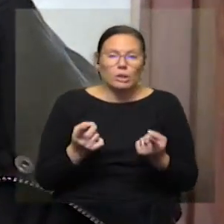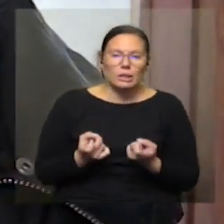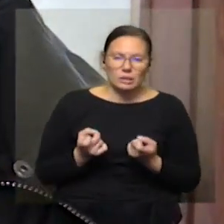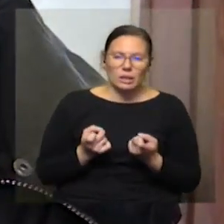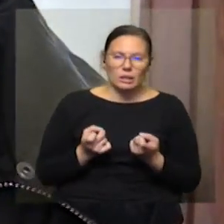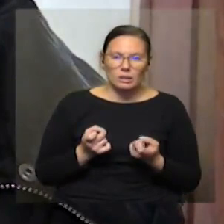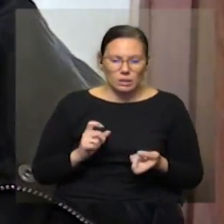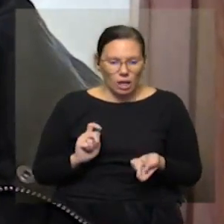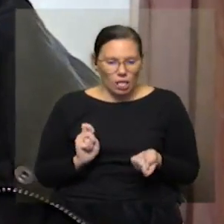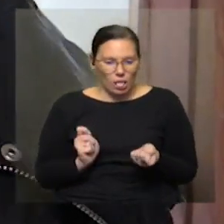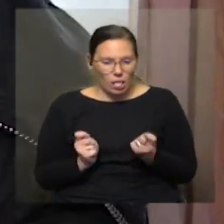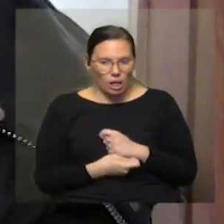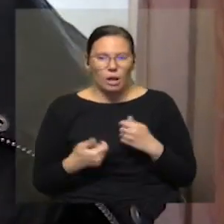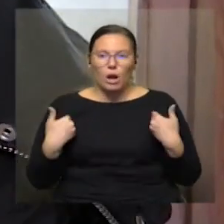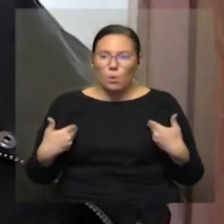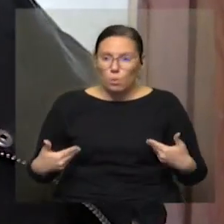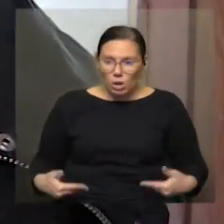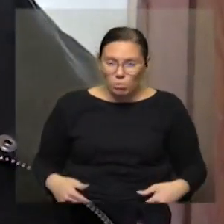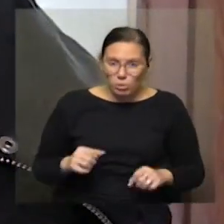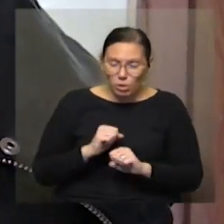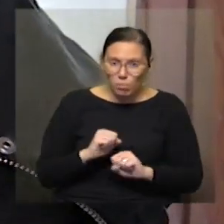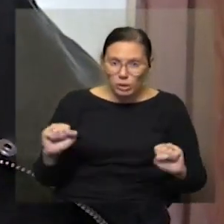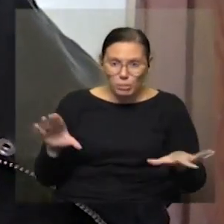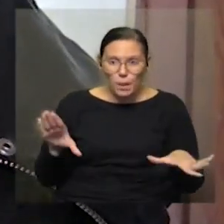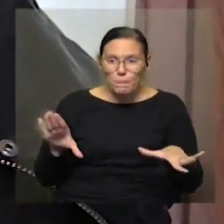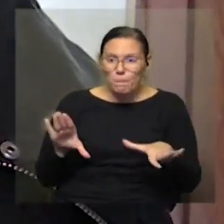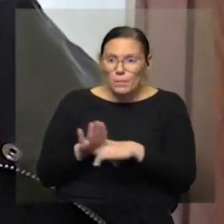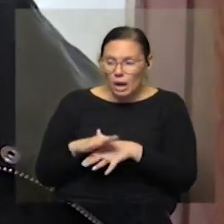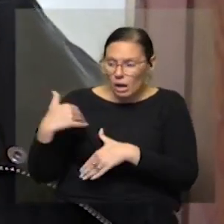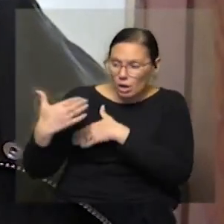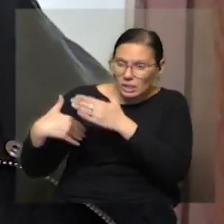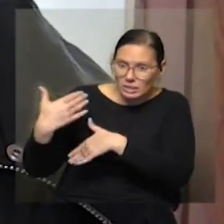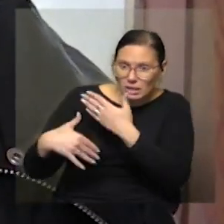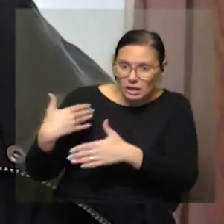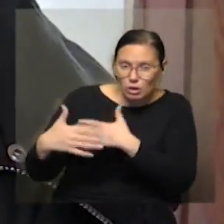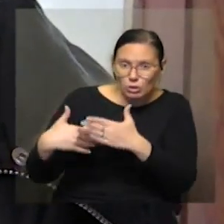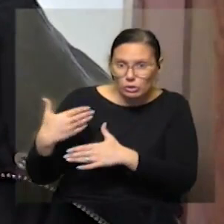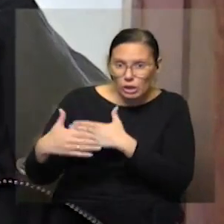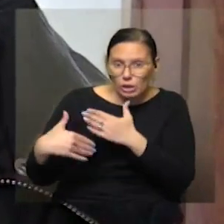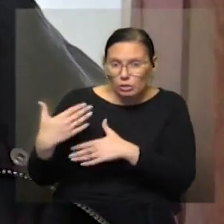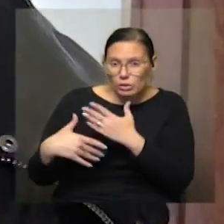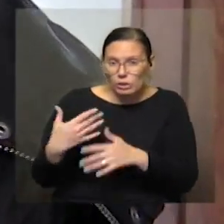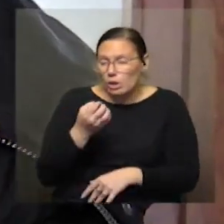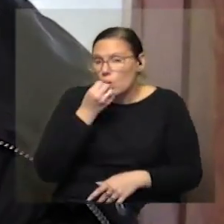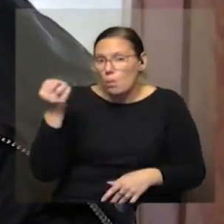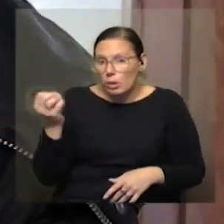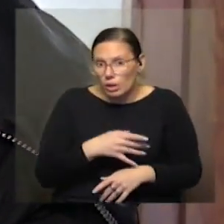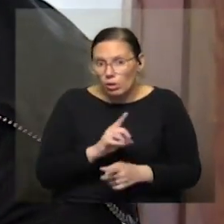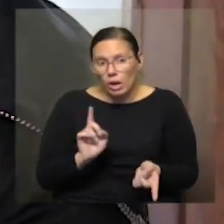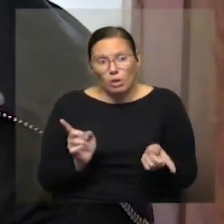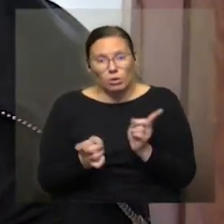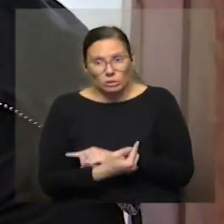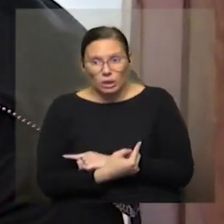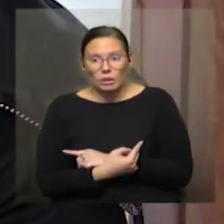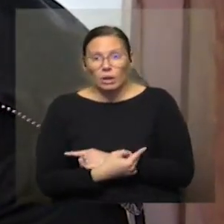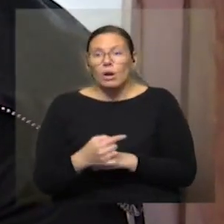ser modificado su cuerpo para que pueda desarrollarse en su potencialidad, y por el contrario, a